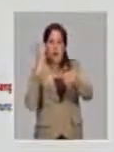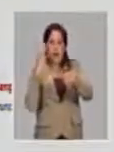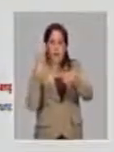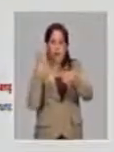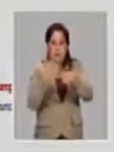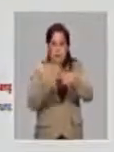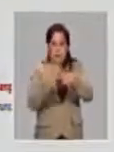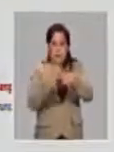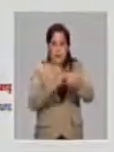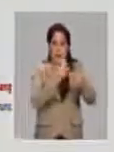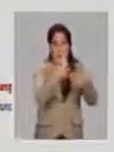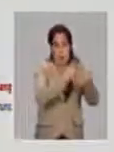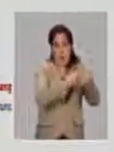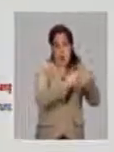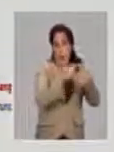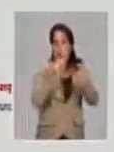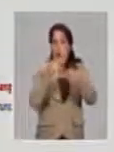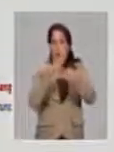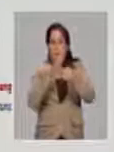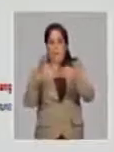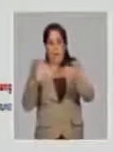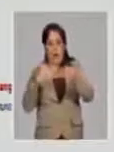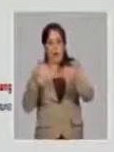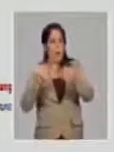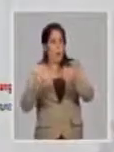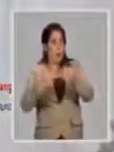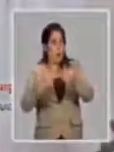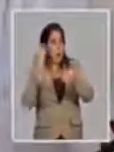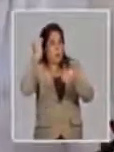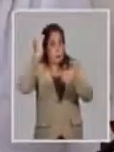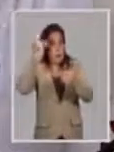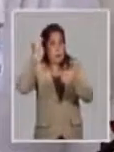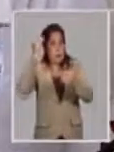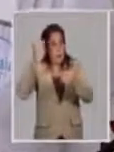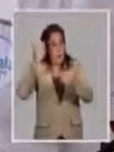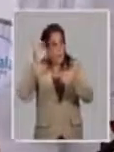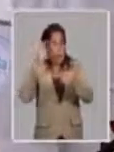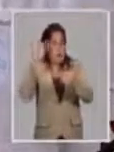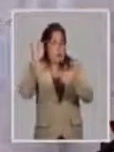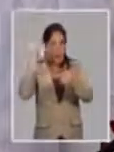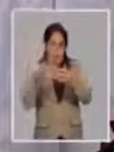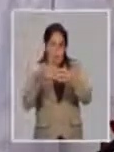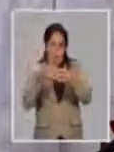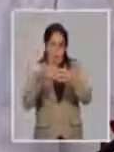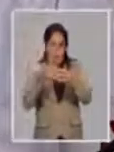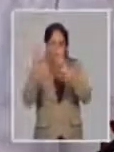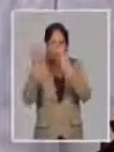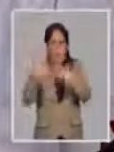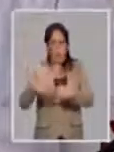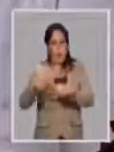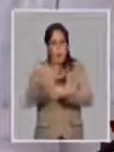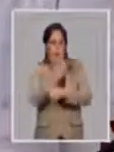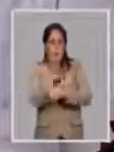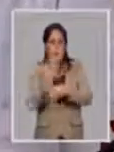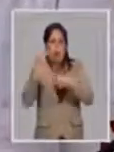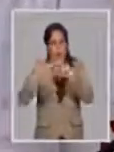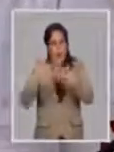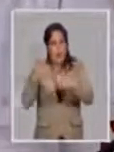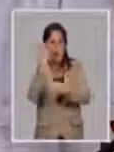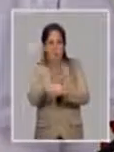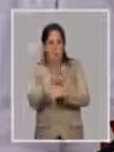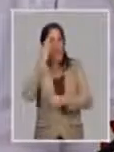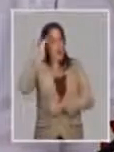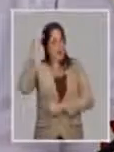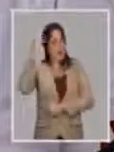tercera. De entrada probamos estos 2 esquemas porque pensamos, y eso generalmente los que producen vacunas, los que